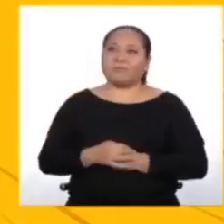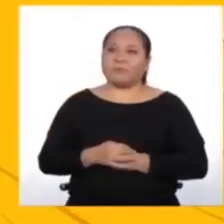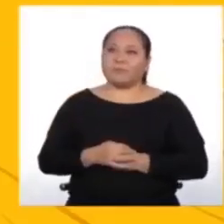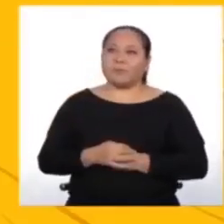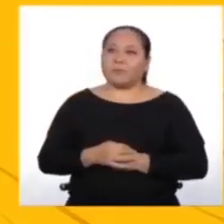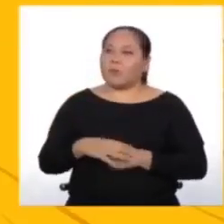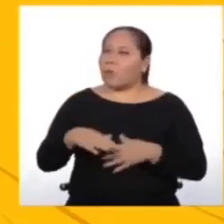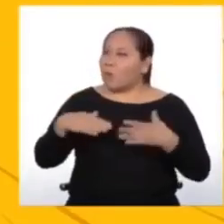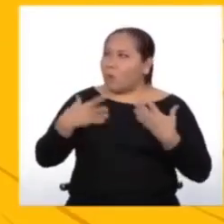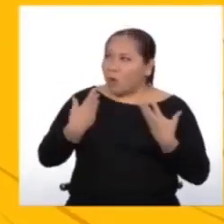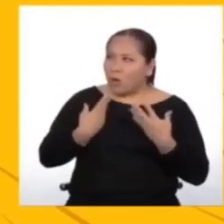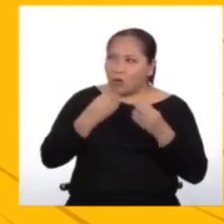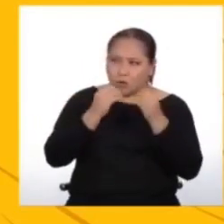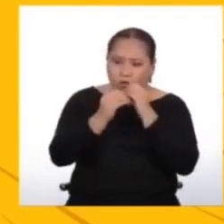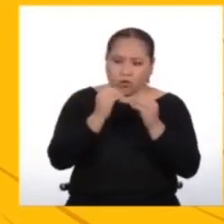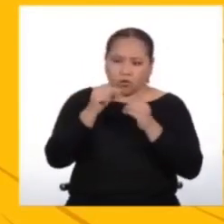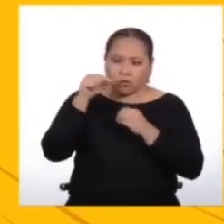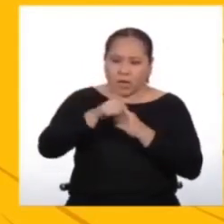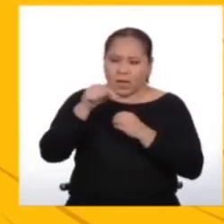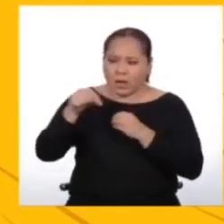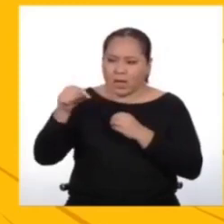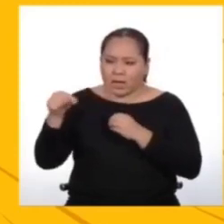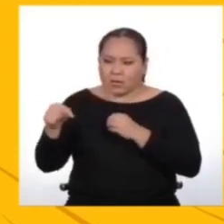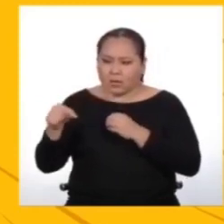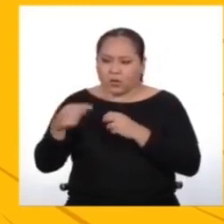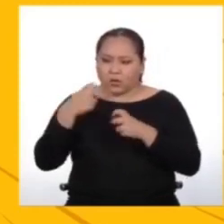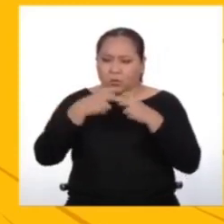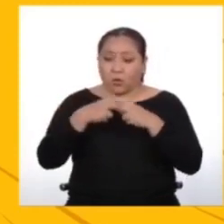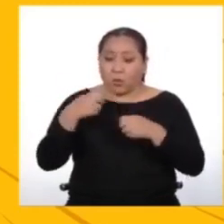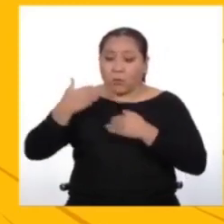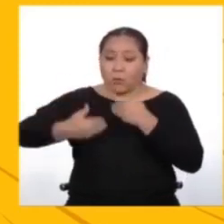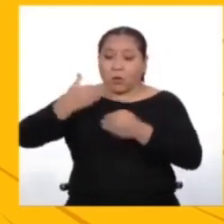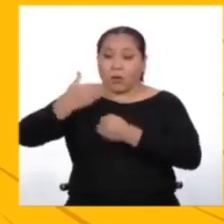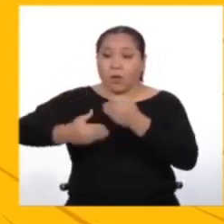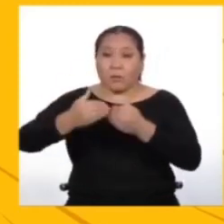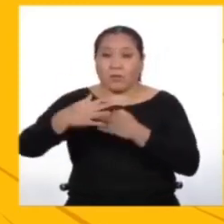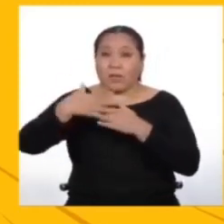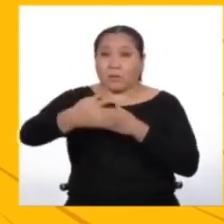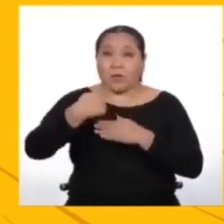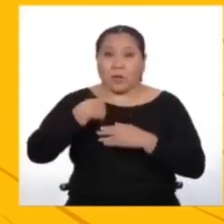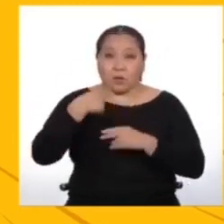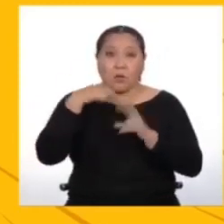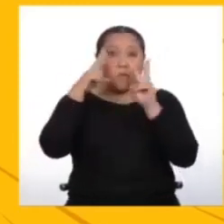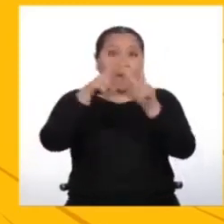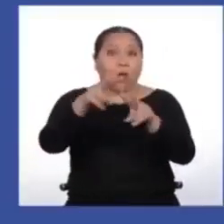¿debo poder resolver todos los problemas de progresión geométrica luego de ver este programa?